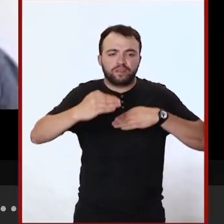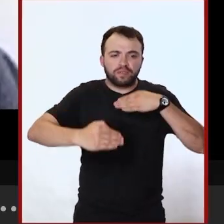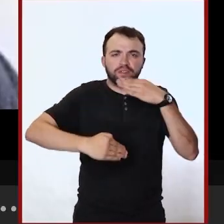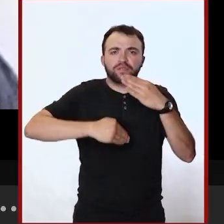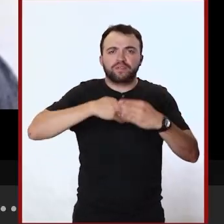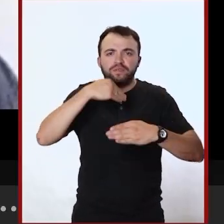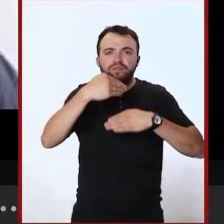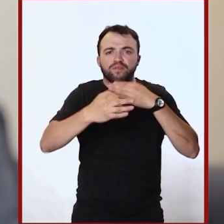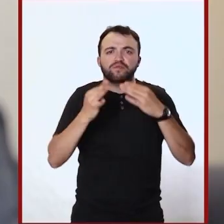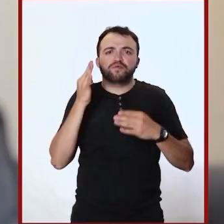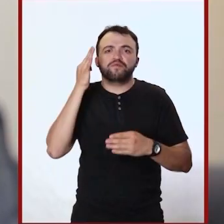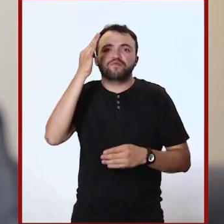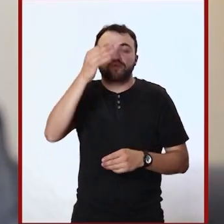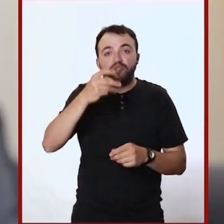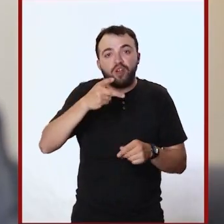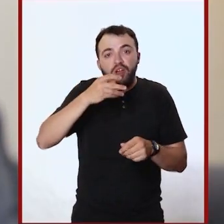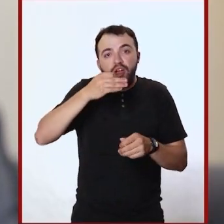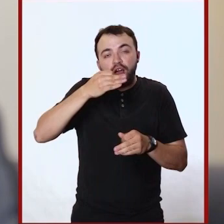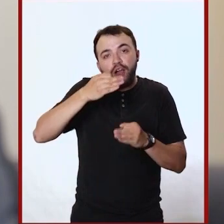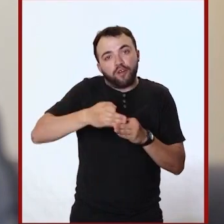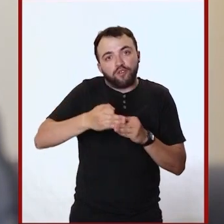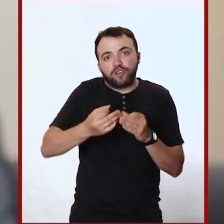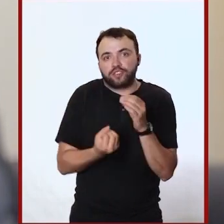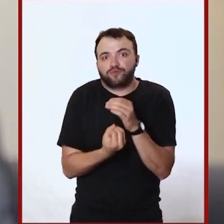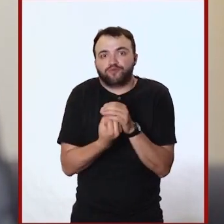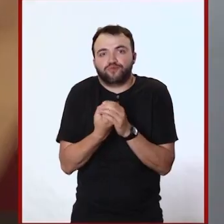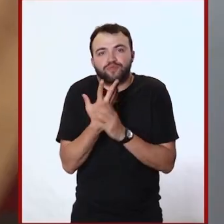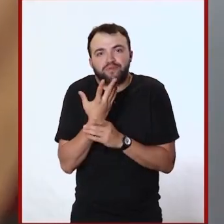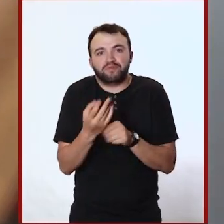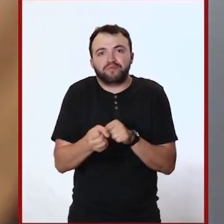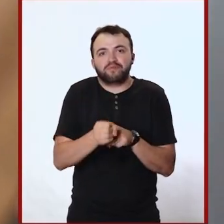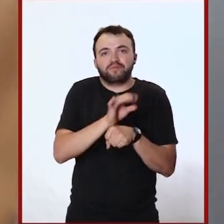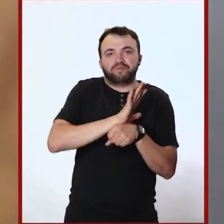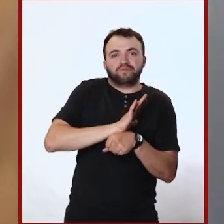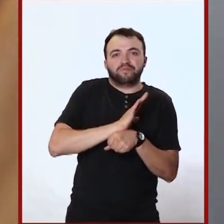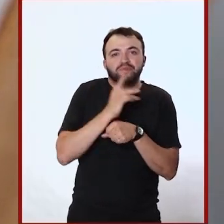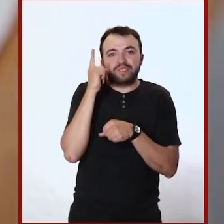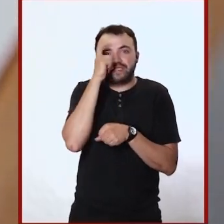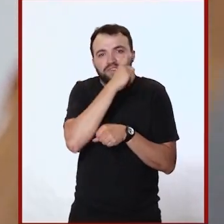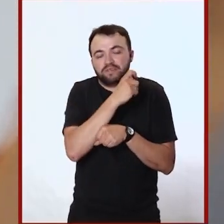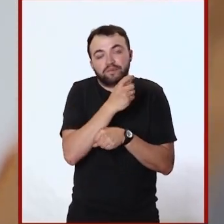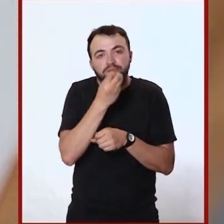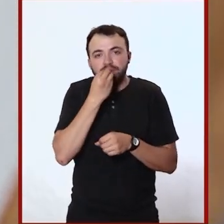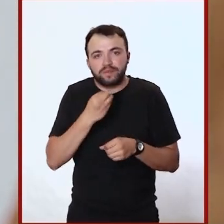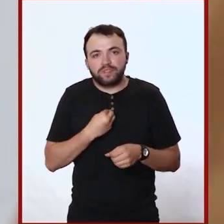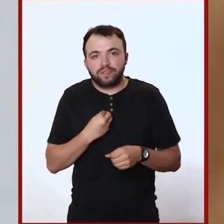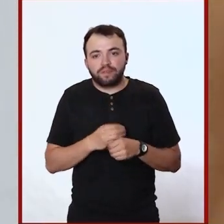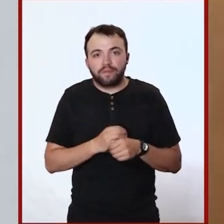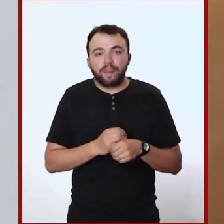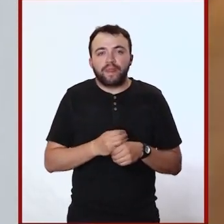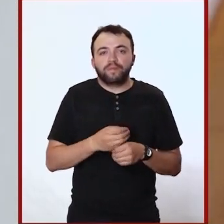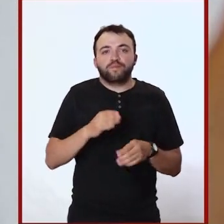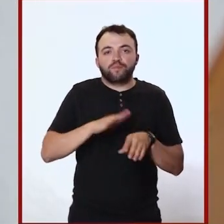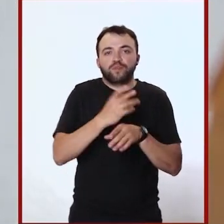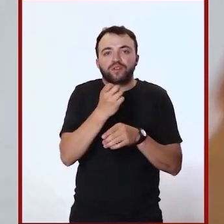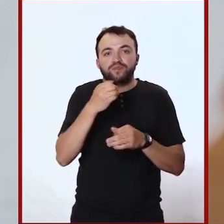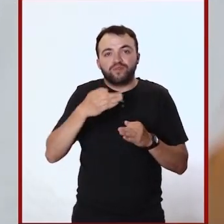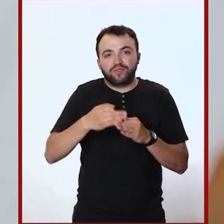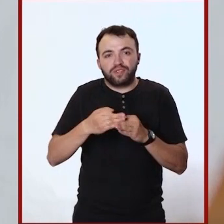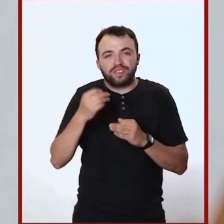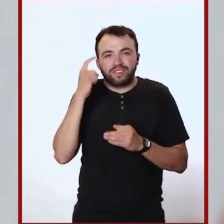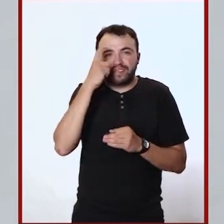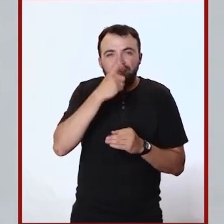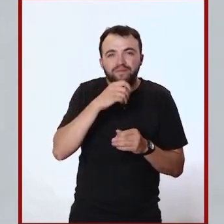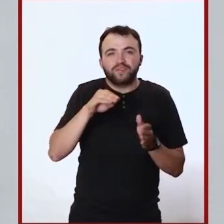profesional en las nuevas condiciones existentes, ¿no? Y es ahí donde nos enfrentamos con nuevos conceptos, como son el autoempleo, como son